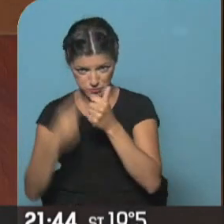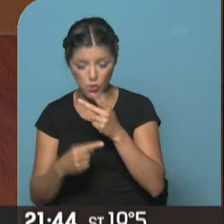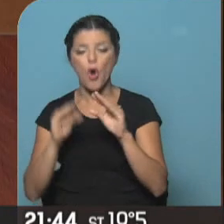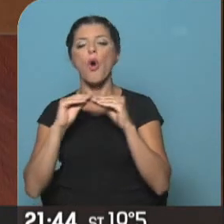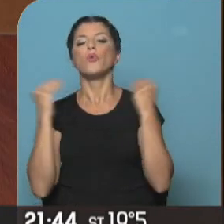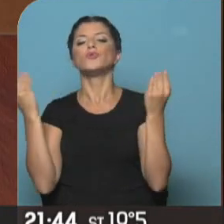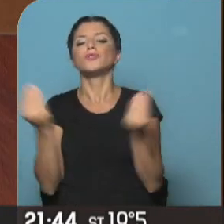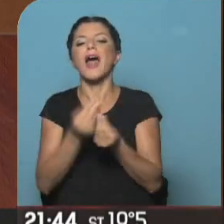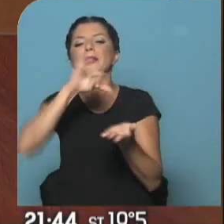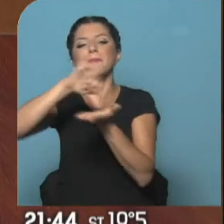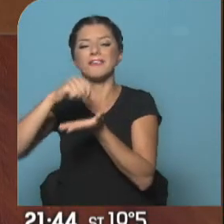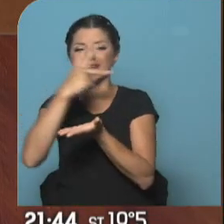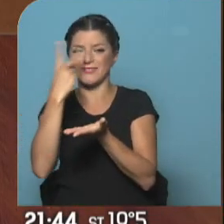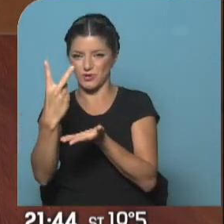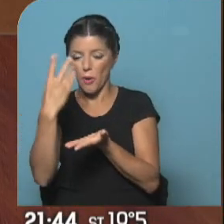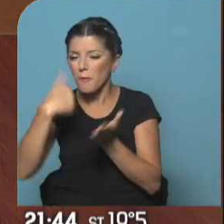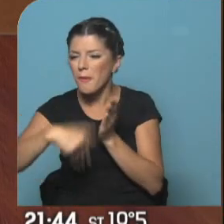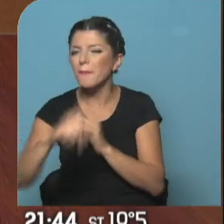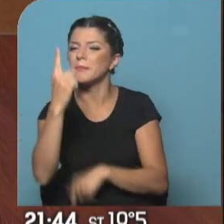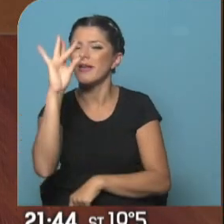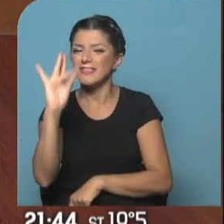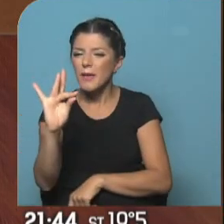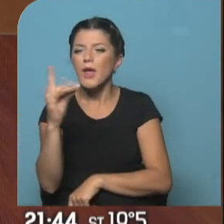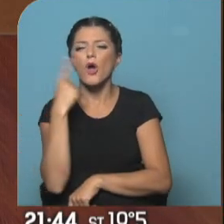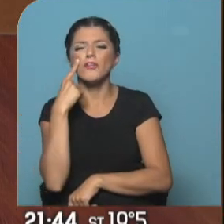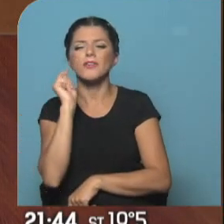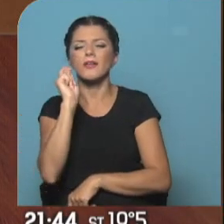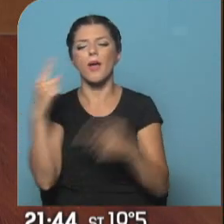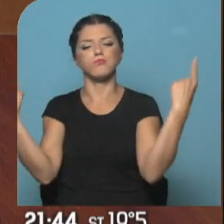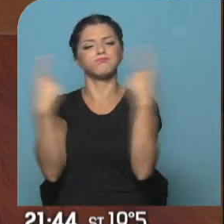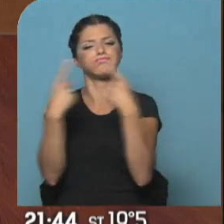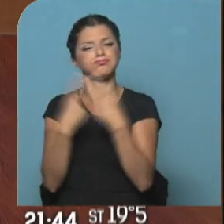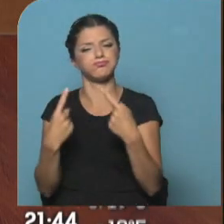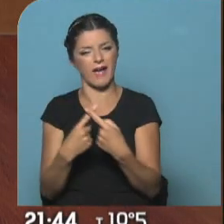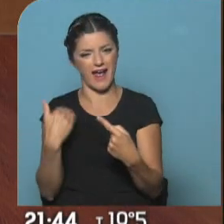el Palacio del Kremlin. Conoceremos el destino de la selección en el Mundial de Rusia.